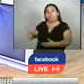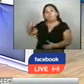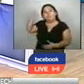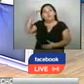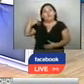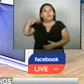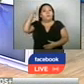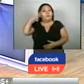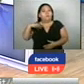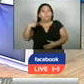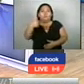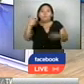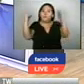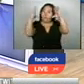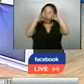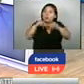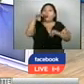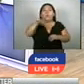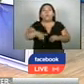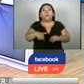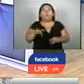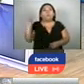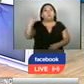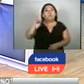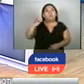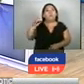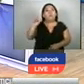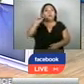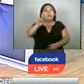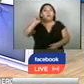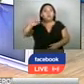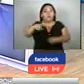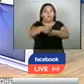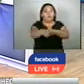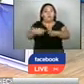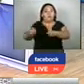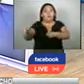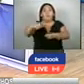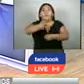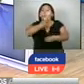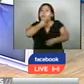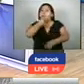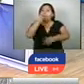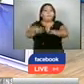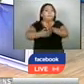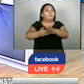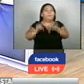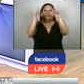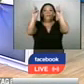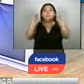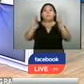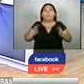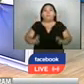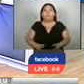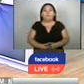de Noticiero Hechos. Nosotros, por supuesto, en este miércoles 15 de diciembre arrancamos la información con nuestros titulares.